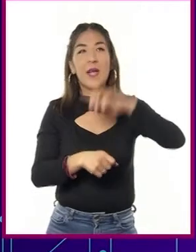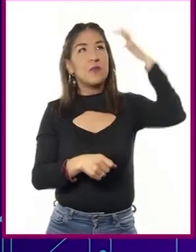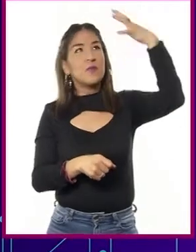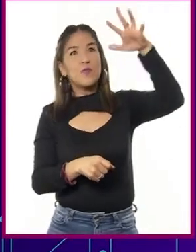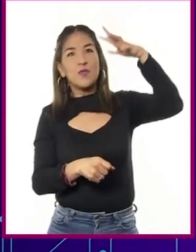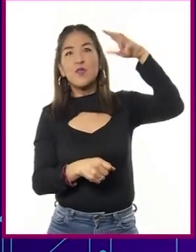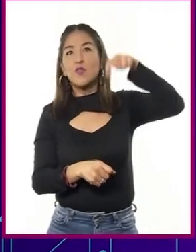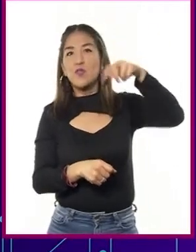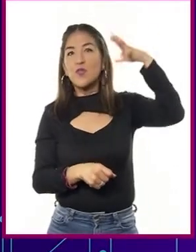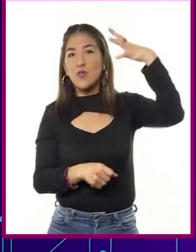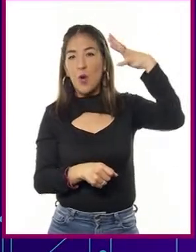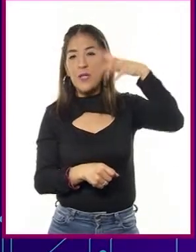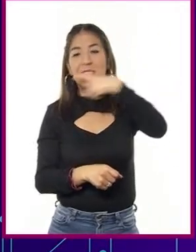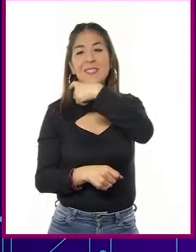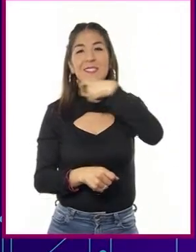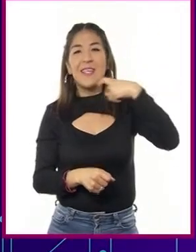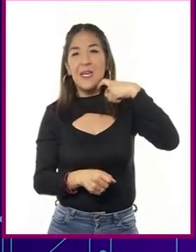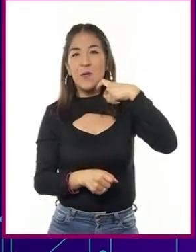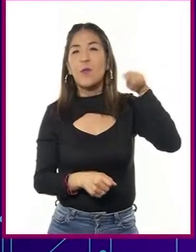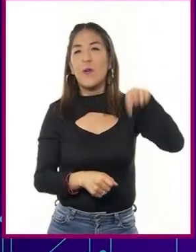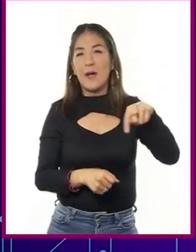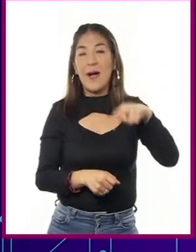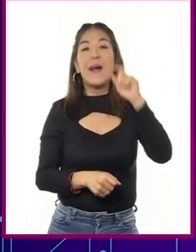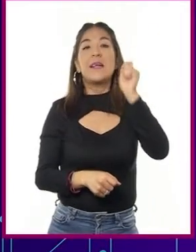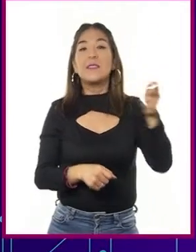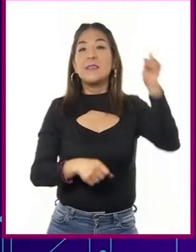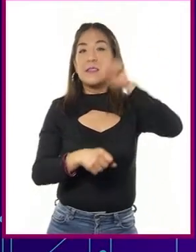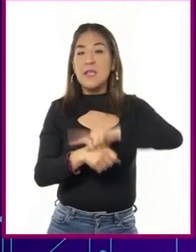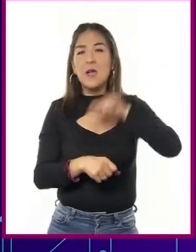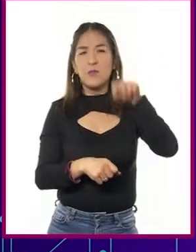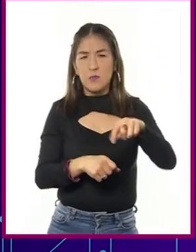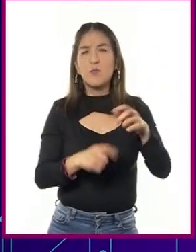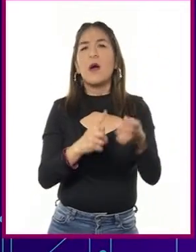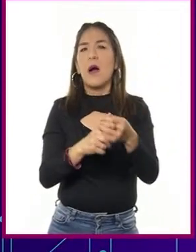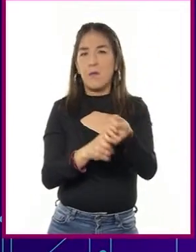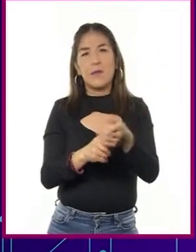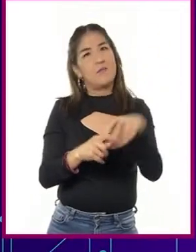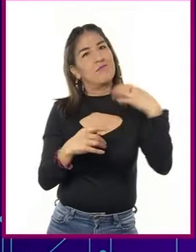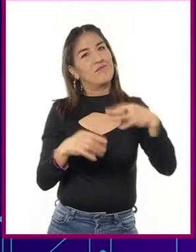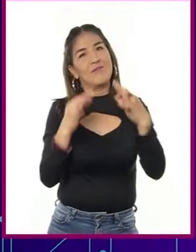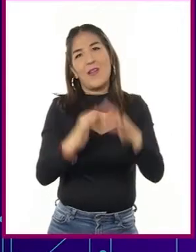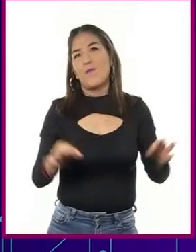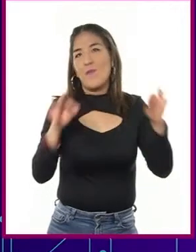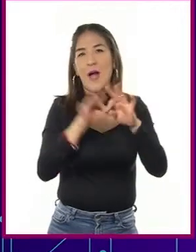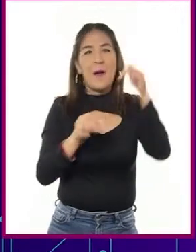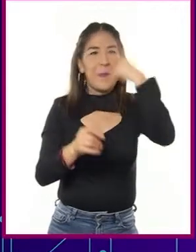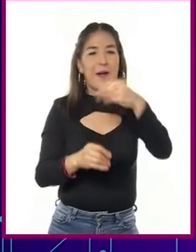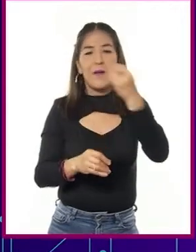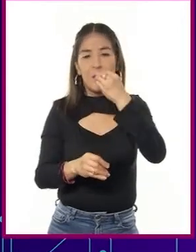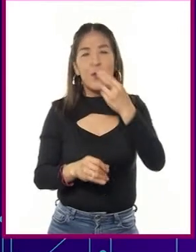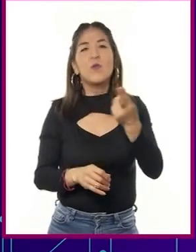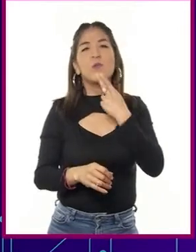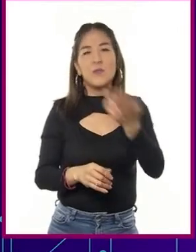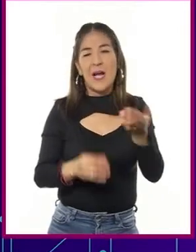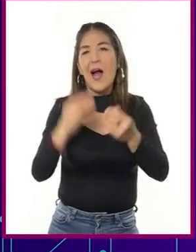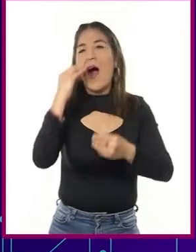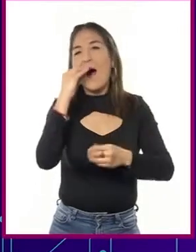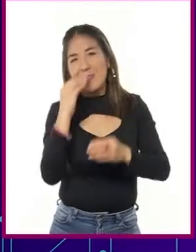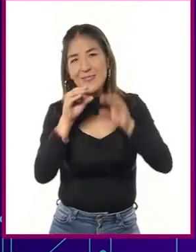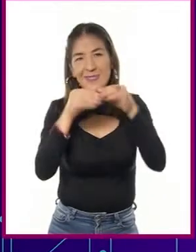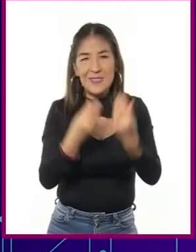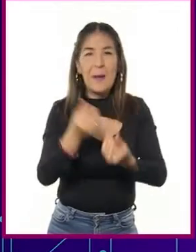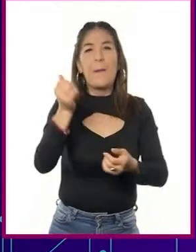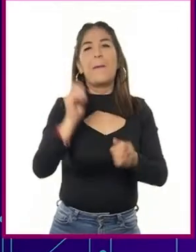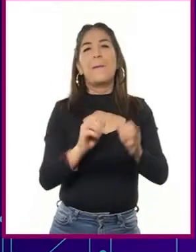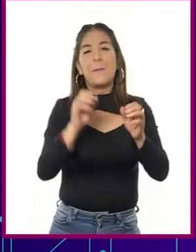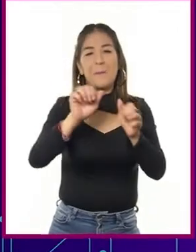sol. En los platillos ancestrales, el cacahuate es un ingrediente básico. Su uso se hace presente en las palanquetas,